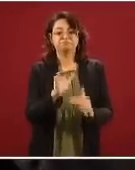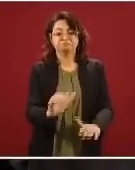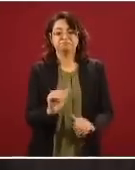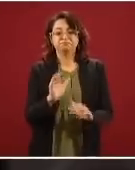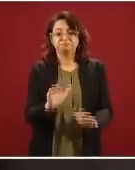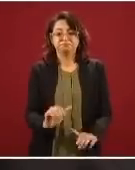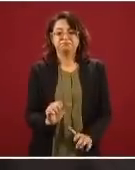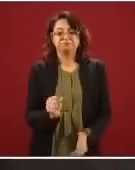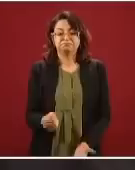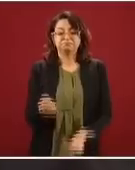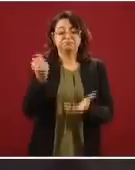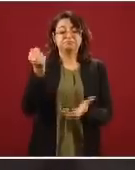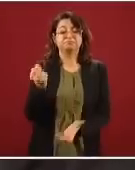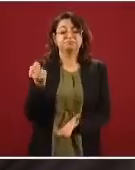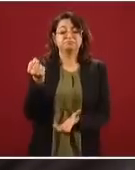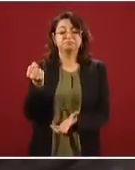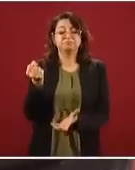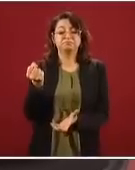pues nos va a